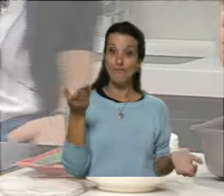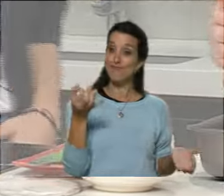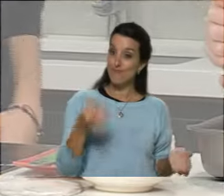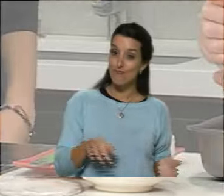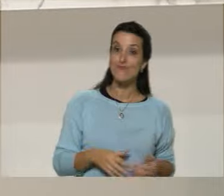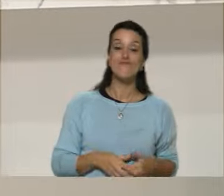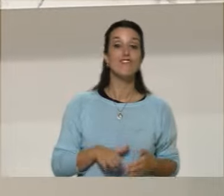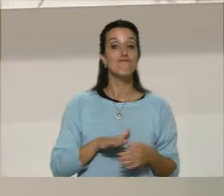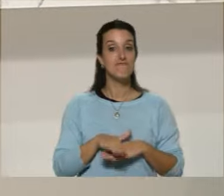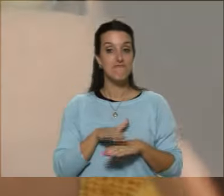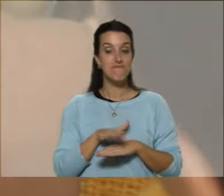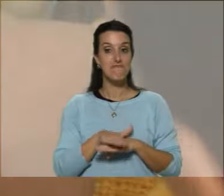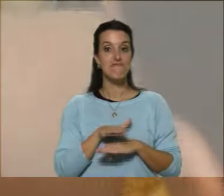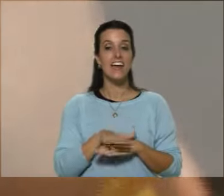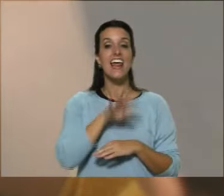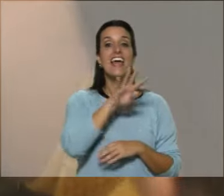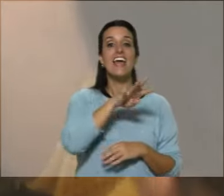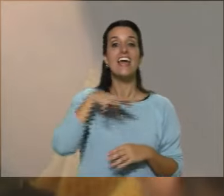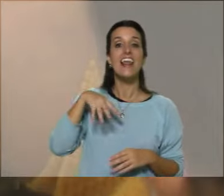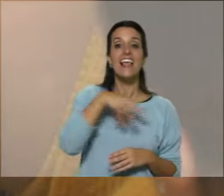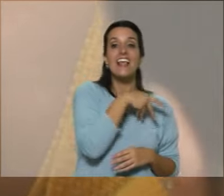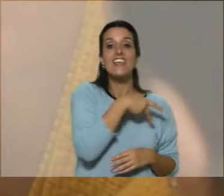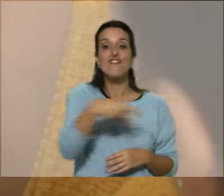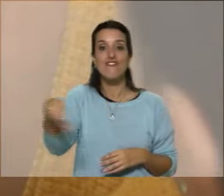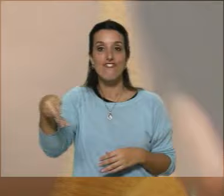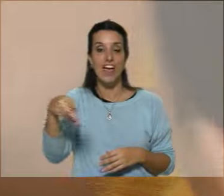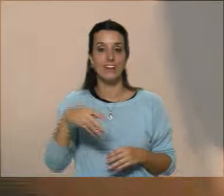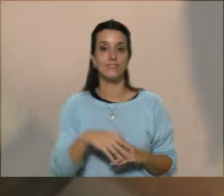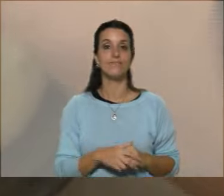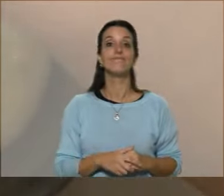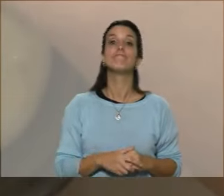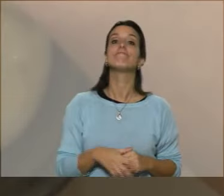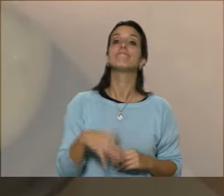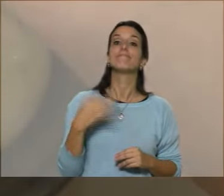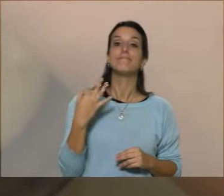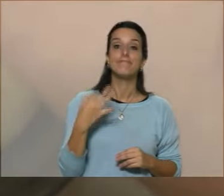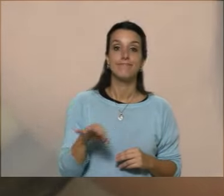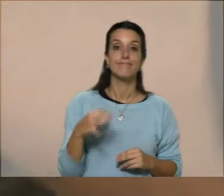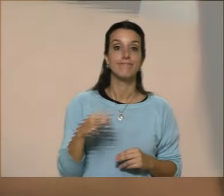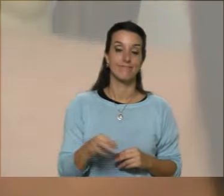La rejilla es... Es una rejillita. Ahí está. Ahí va.